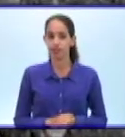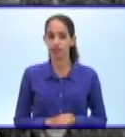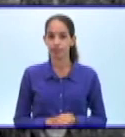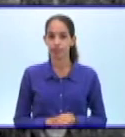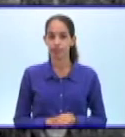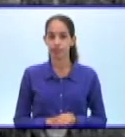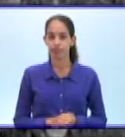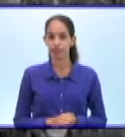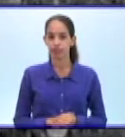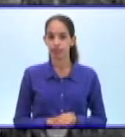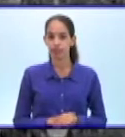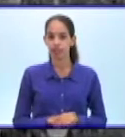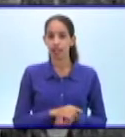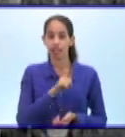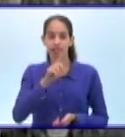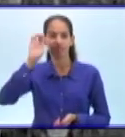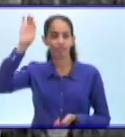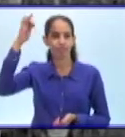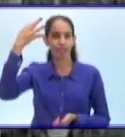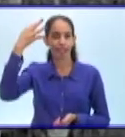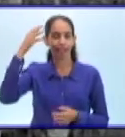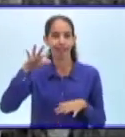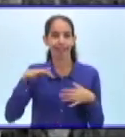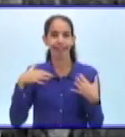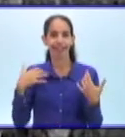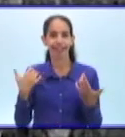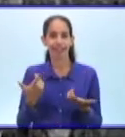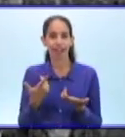dejase de su luz, dice una estrella,